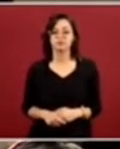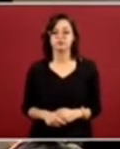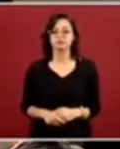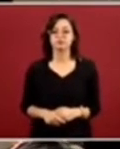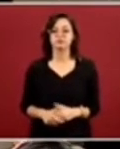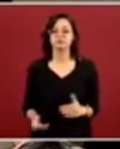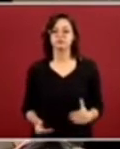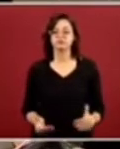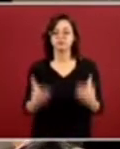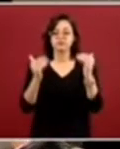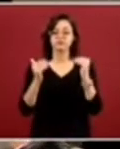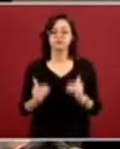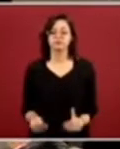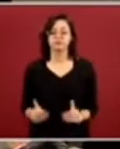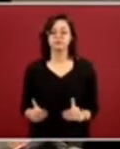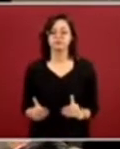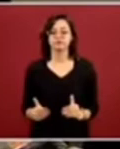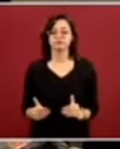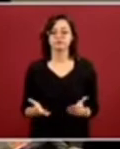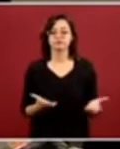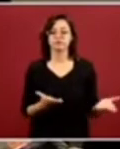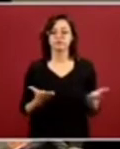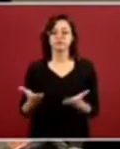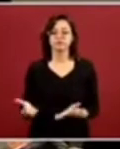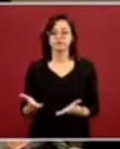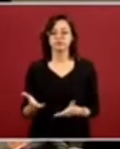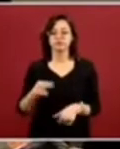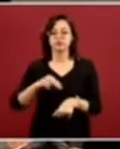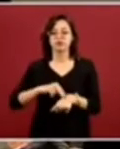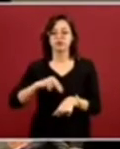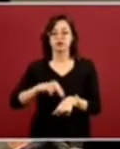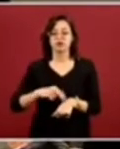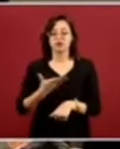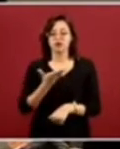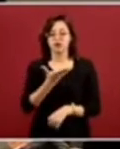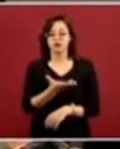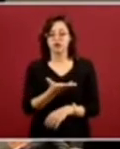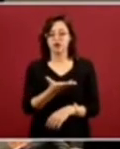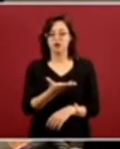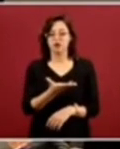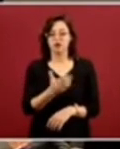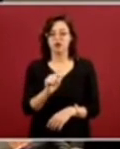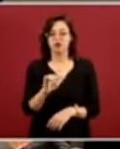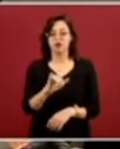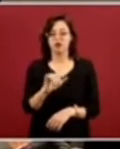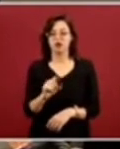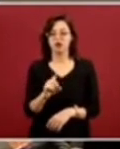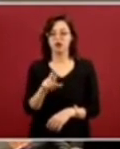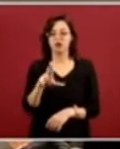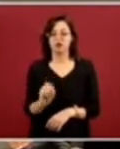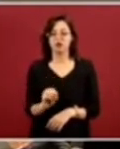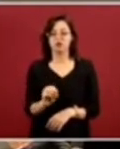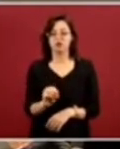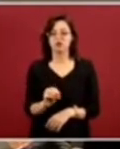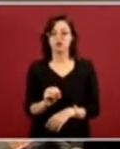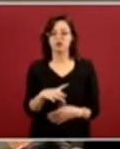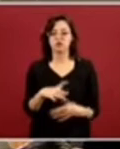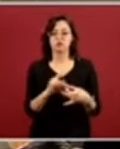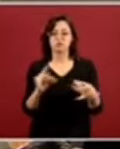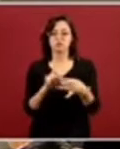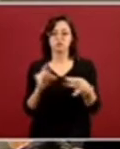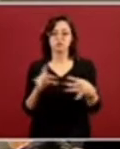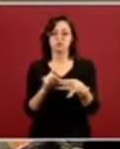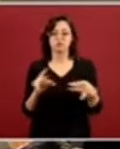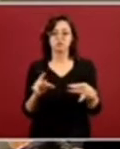Pasamos entonces, le pedimos al doctor Schwartz, ¿no? Tú eres el que, si nos comenta sobre